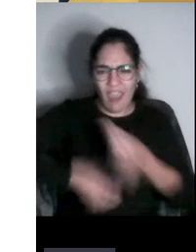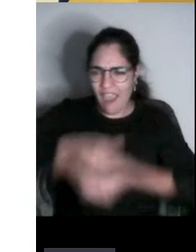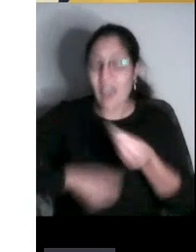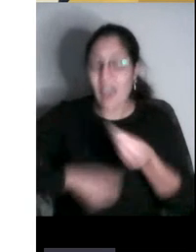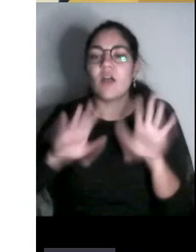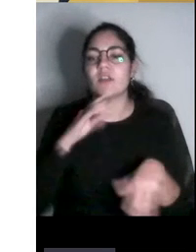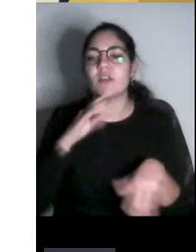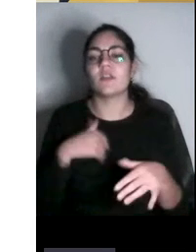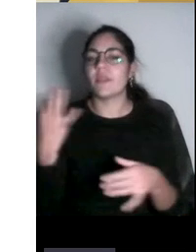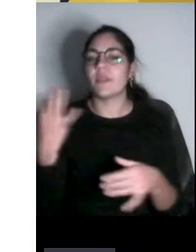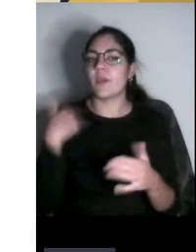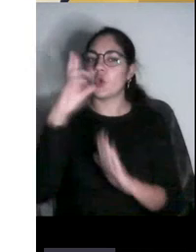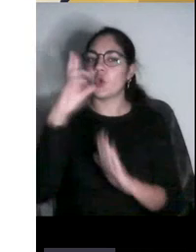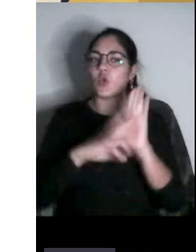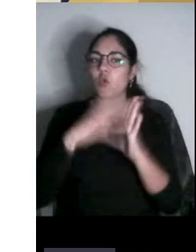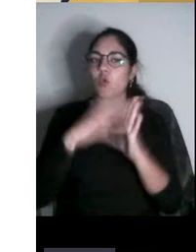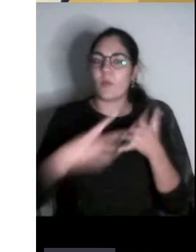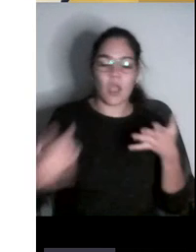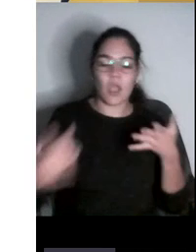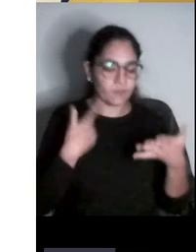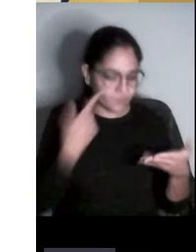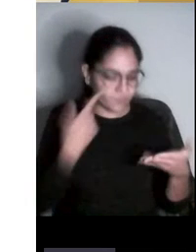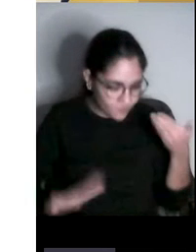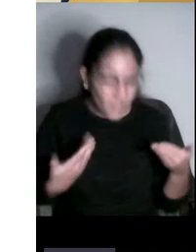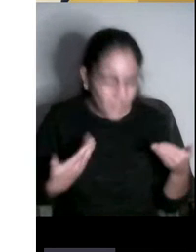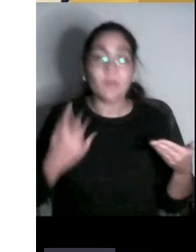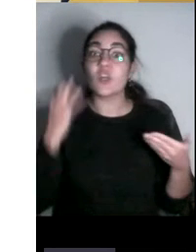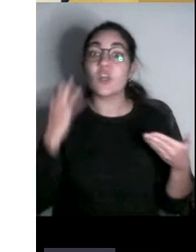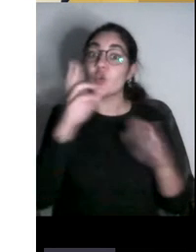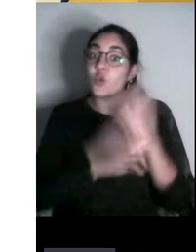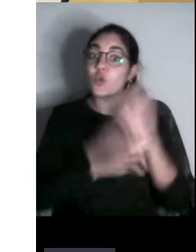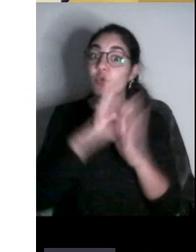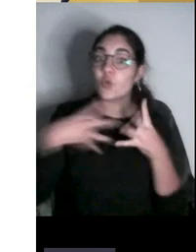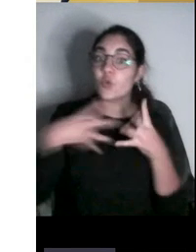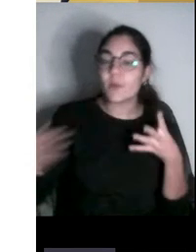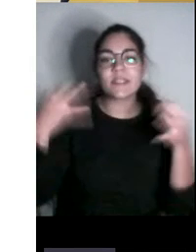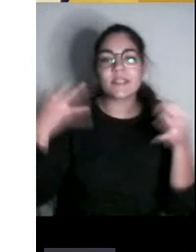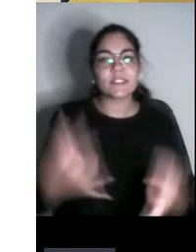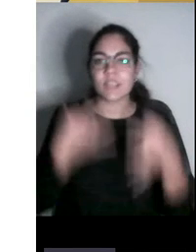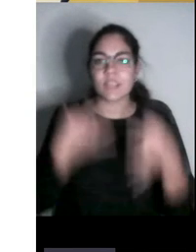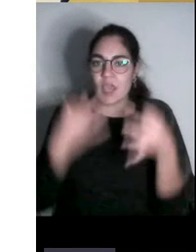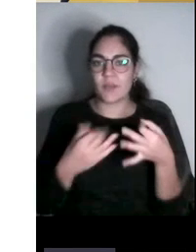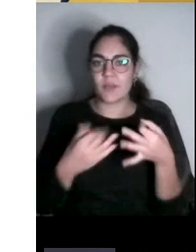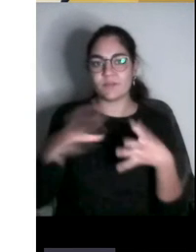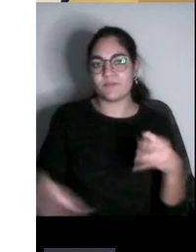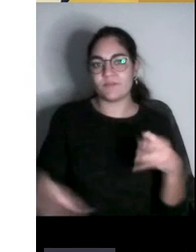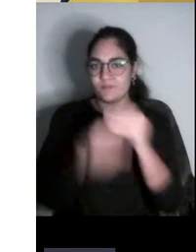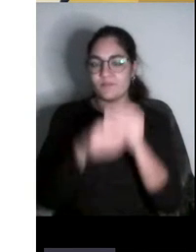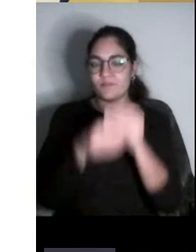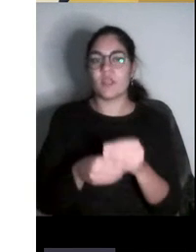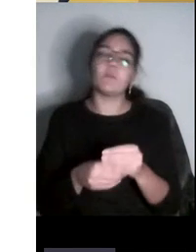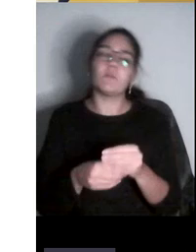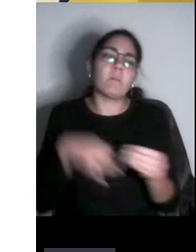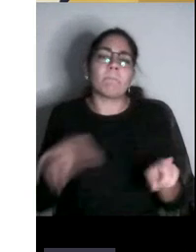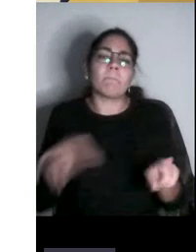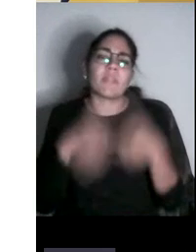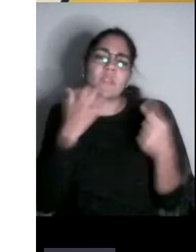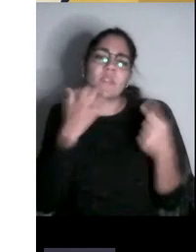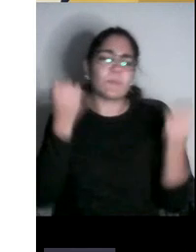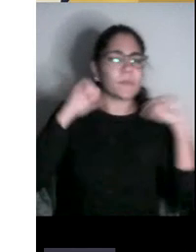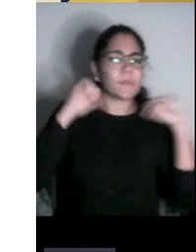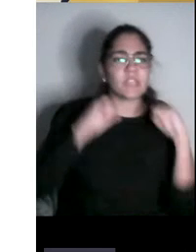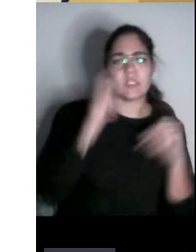rúbrica pero esa rúbrica estaba complementada siempre en cada una de las prácticas tanto las que eran más teóricas como las prácticas